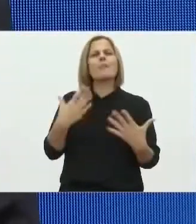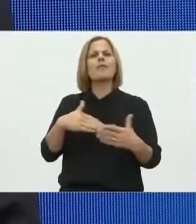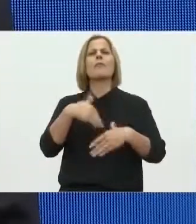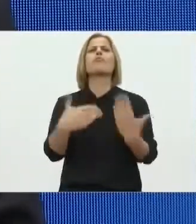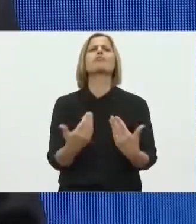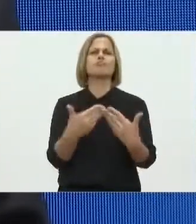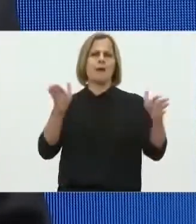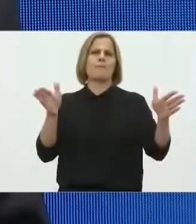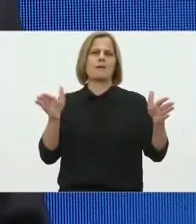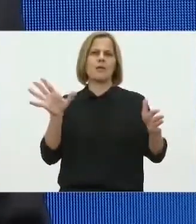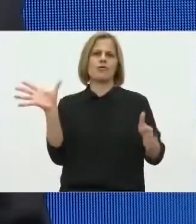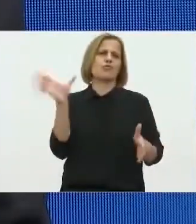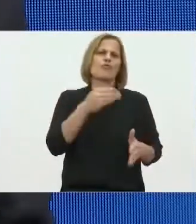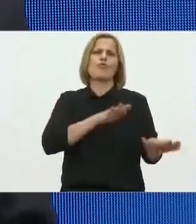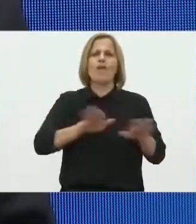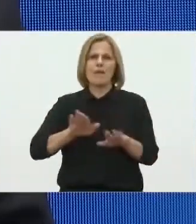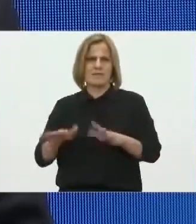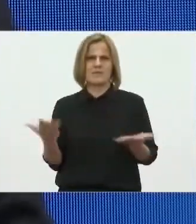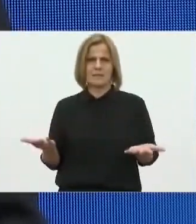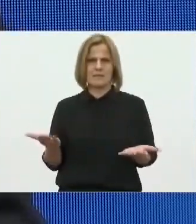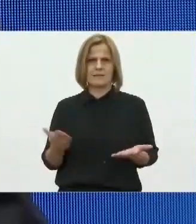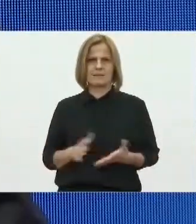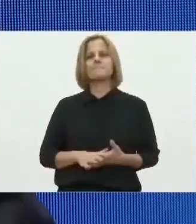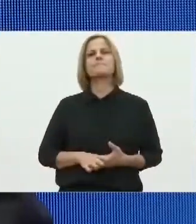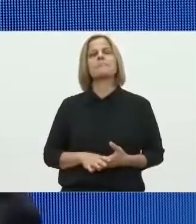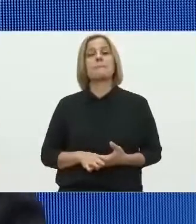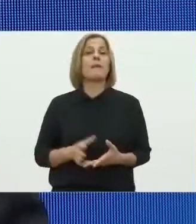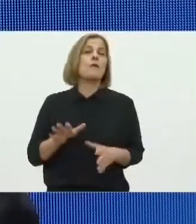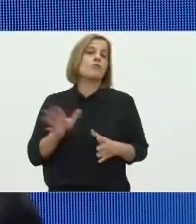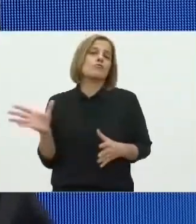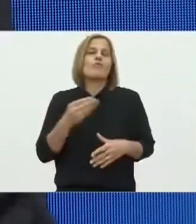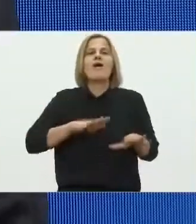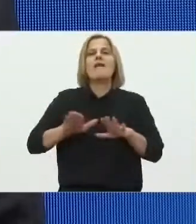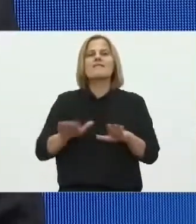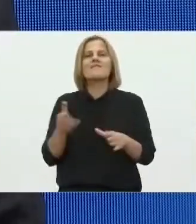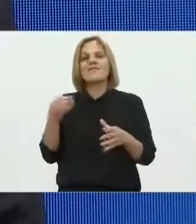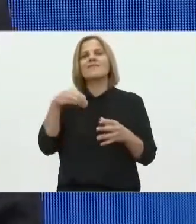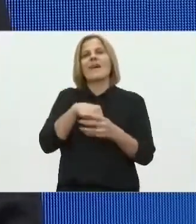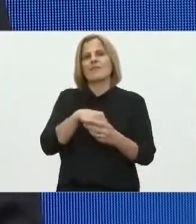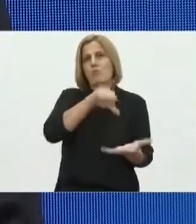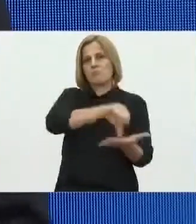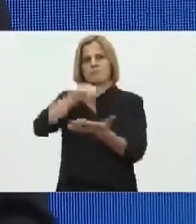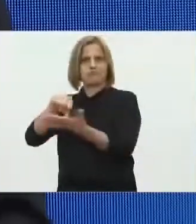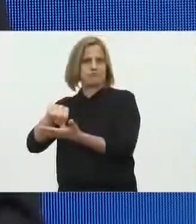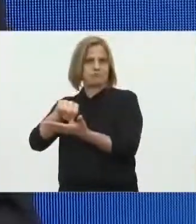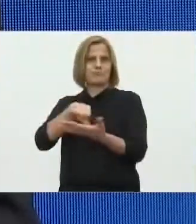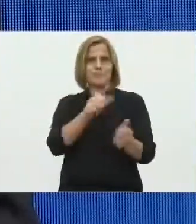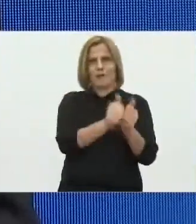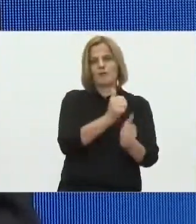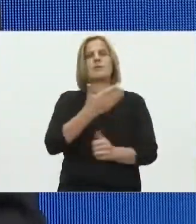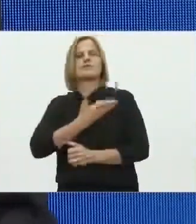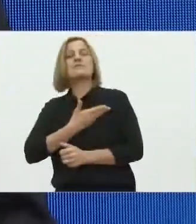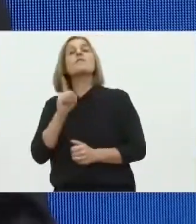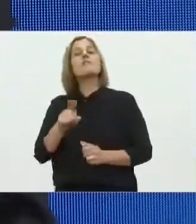desarrollarse en todas las actividades que integran los grandes aglomerados en la provincia. Y también sumar